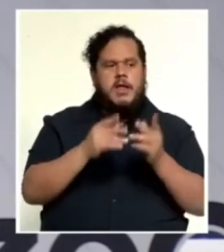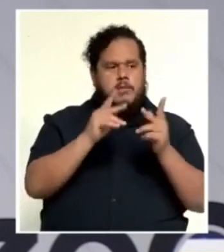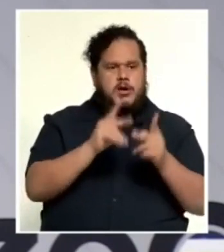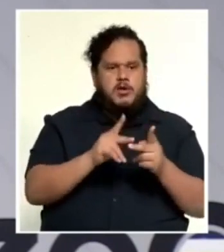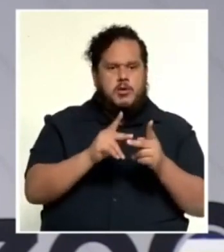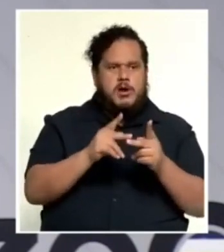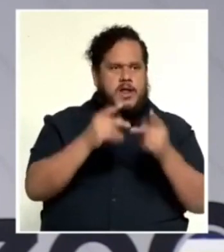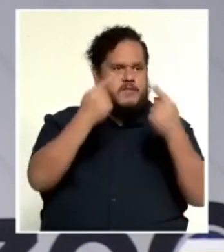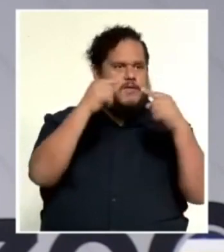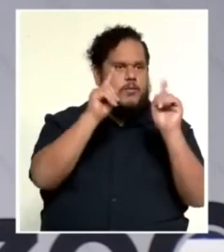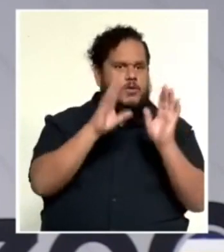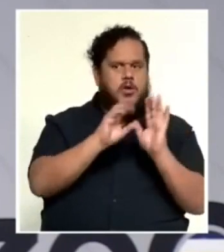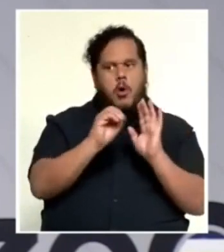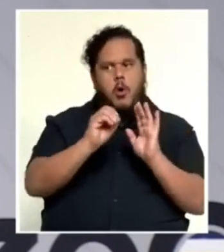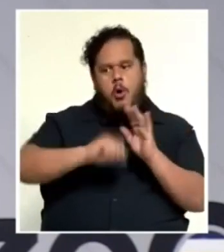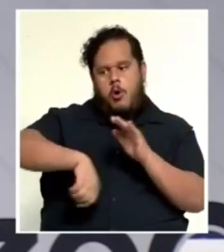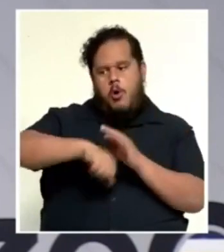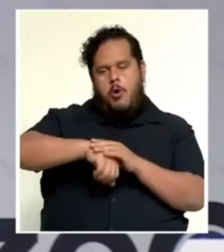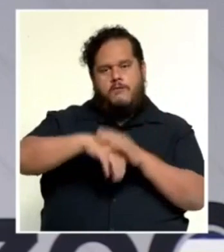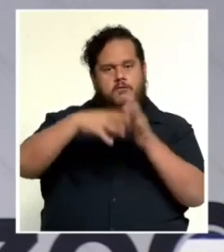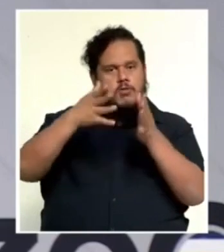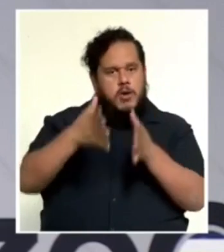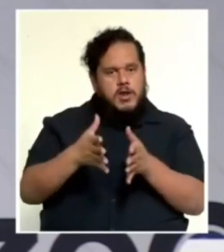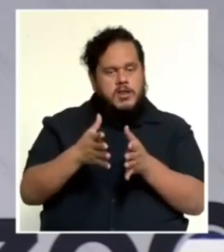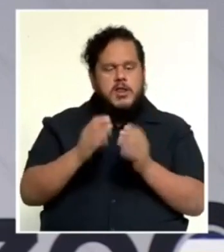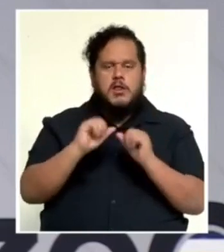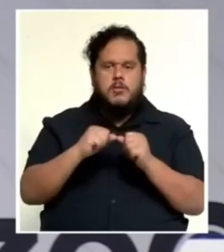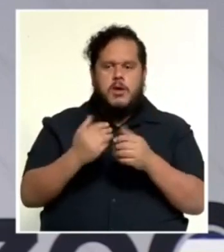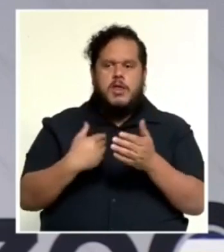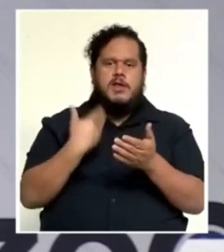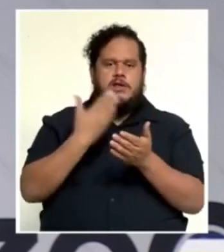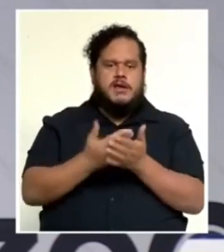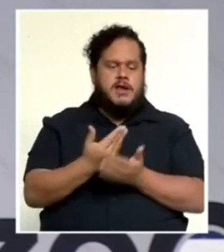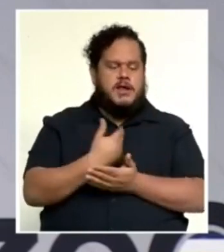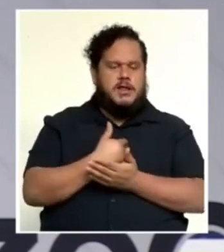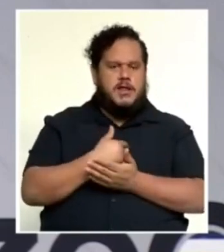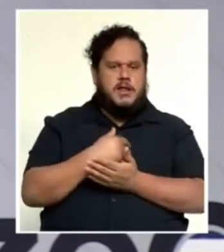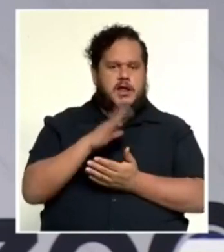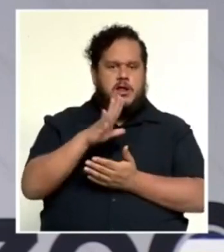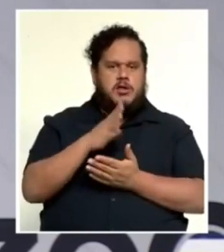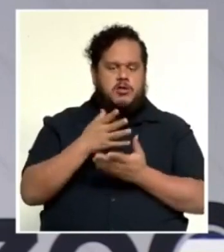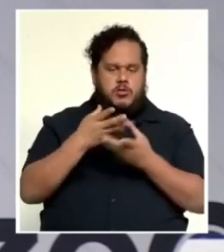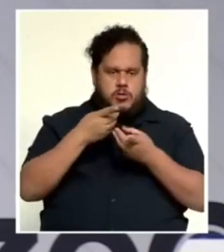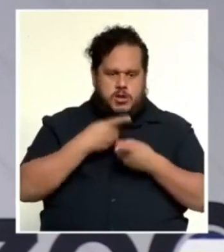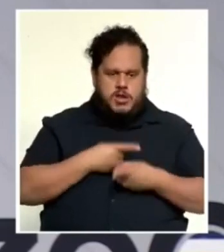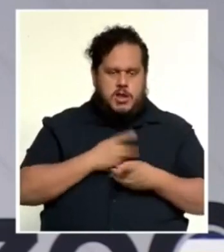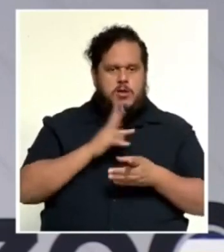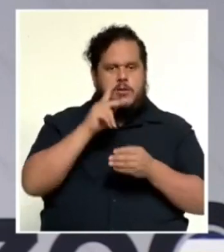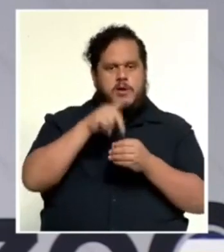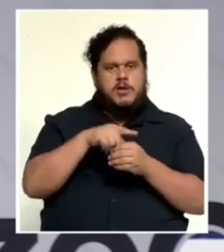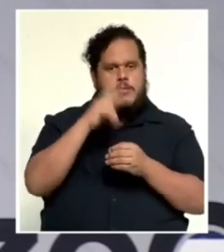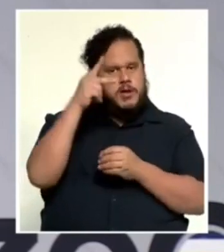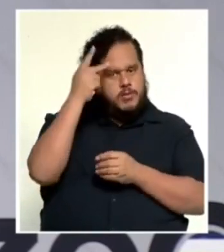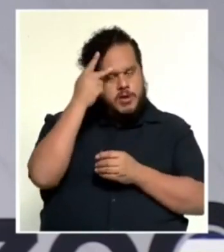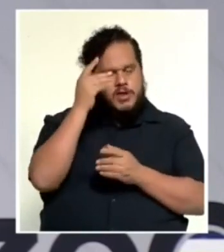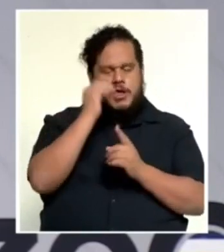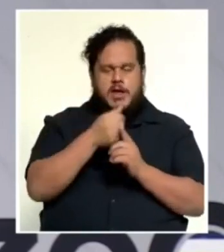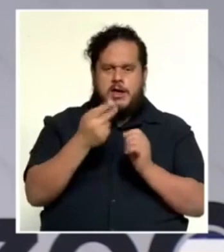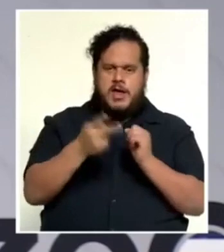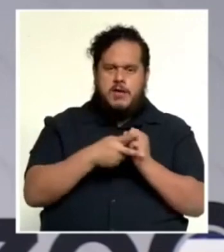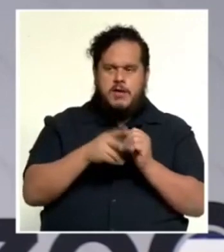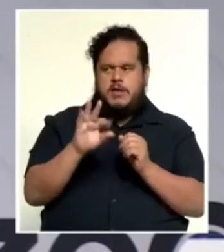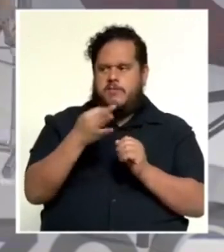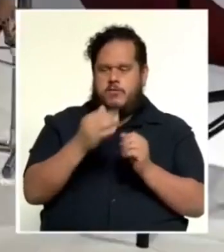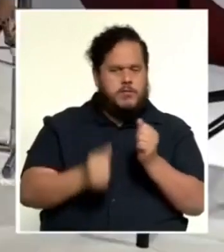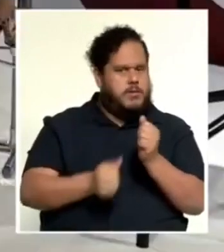farándula, inclusive del fútbol que tanto pesa en Costa Rica, pues puedan llegar a tener su deseo de participar en política cada vez de forma